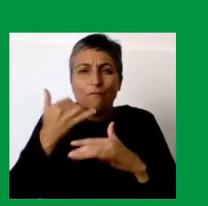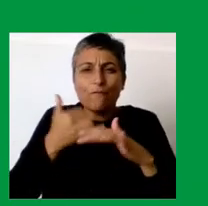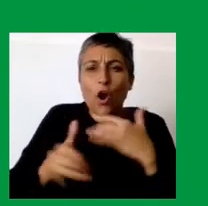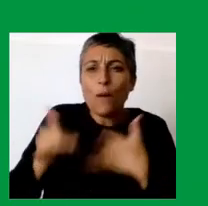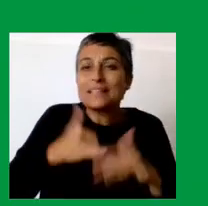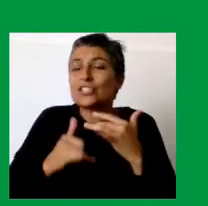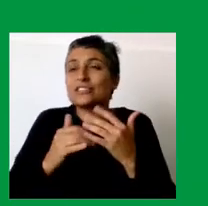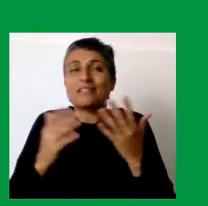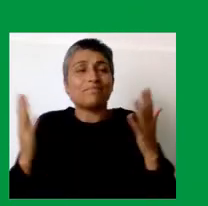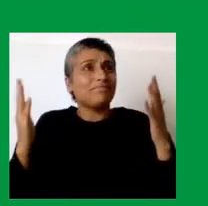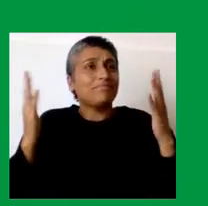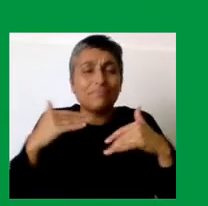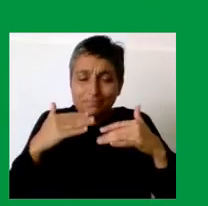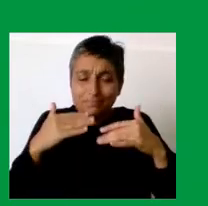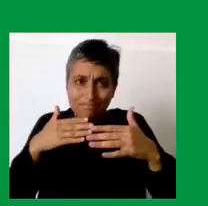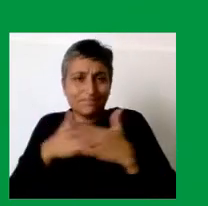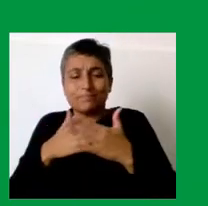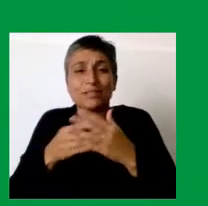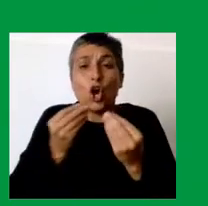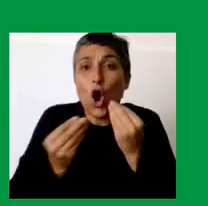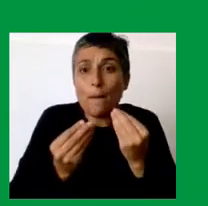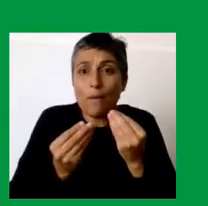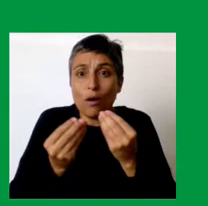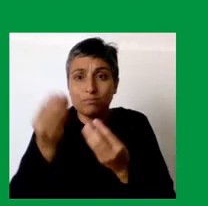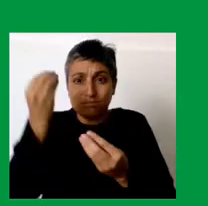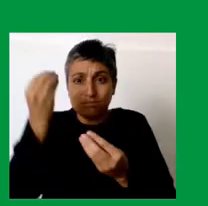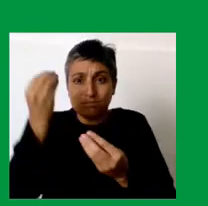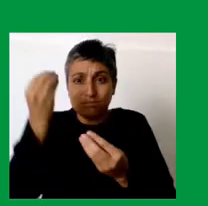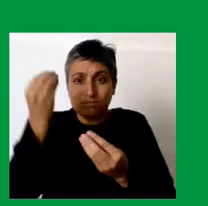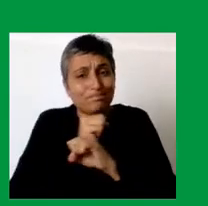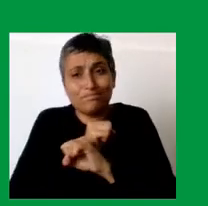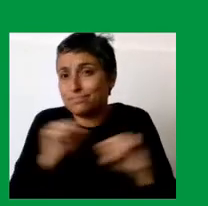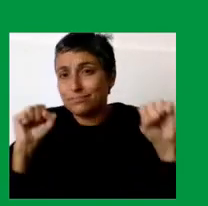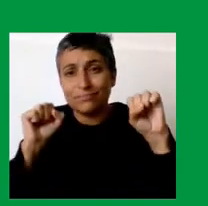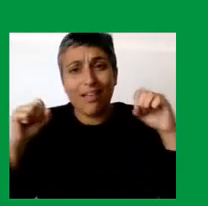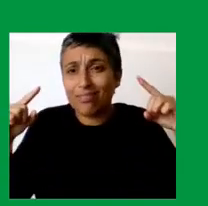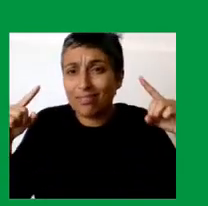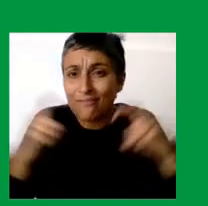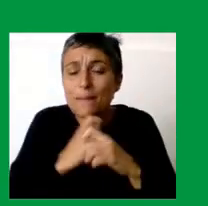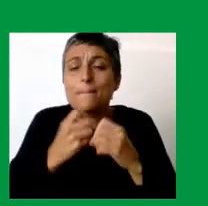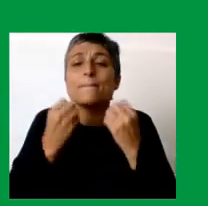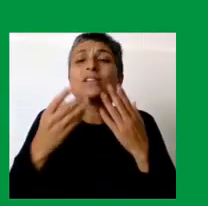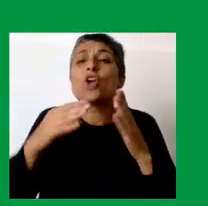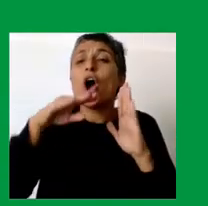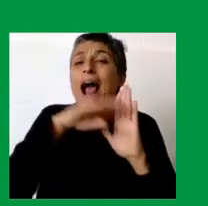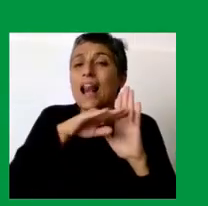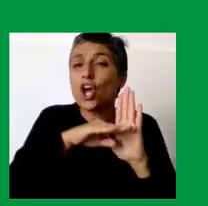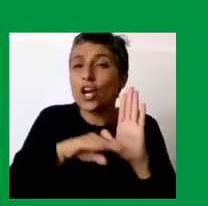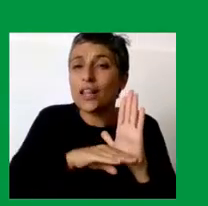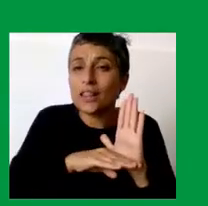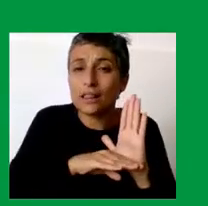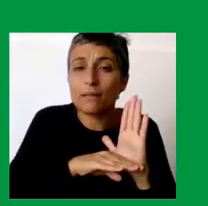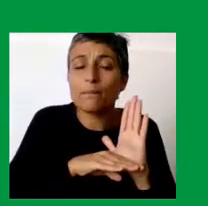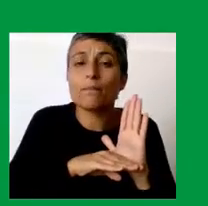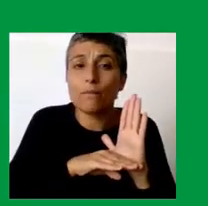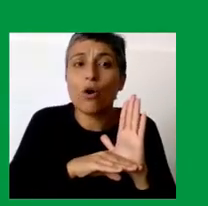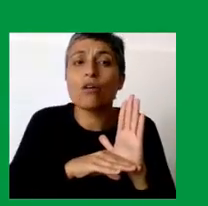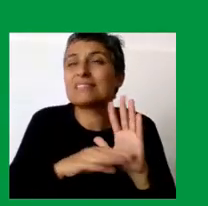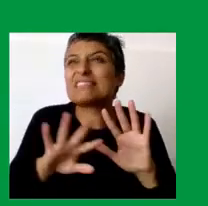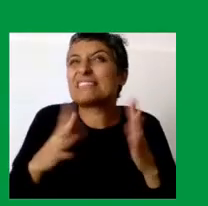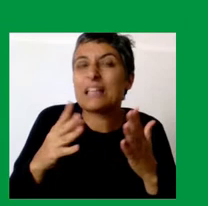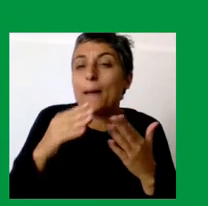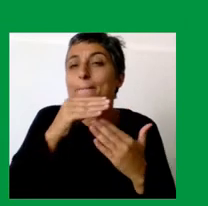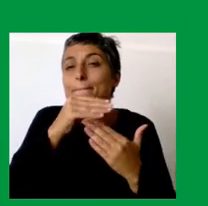es inaccesible procesar. Por eso los algoritmos, que son, digo, muy simplemente, básicamente,